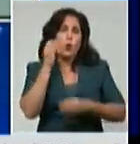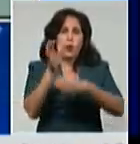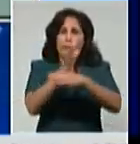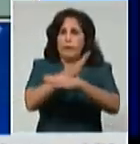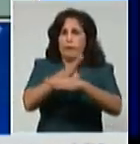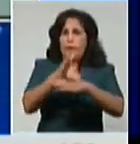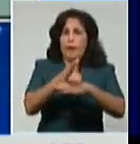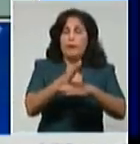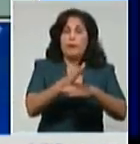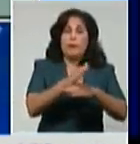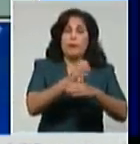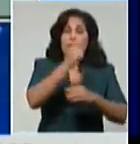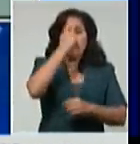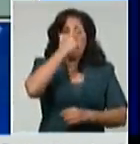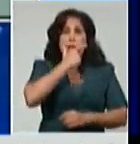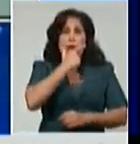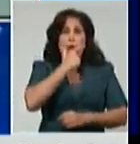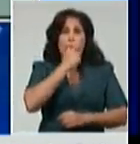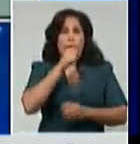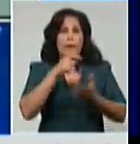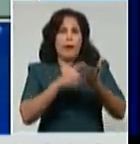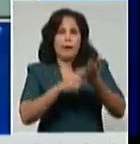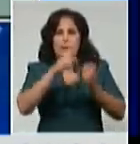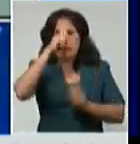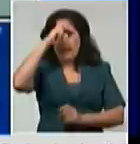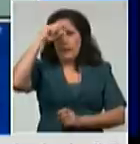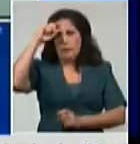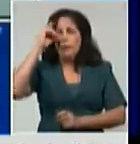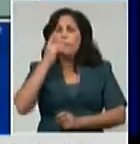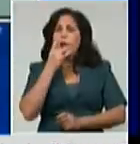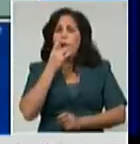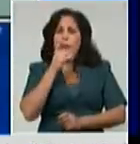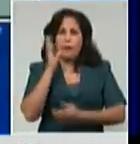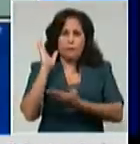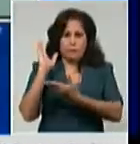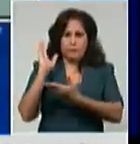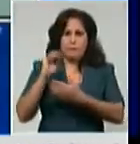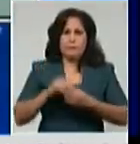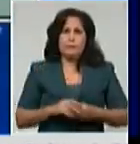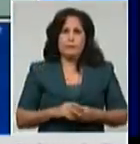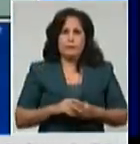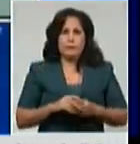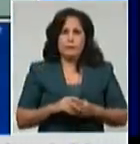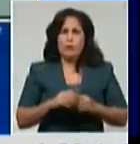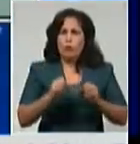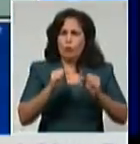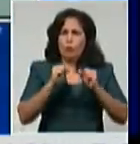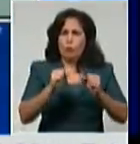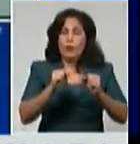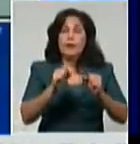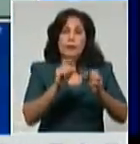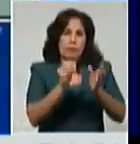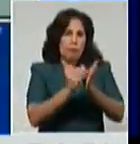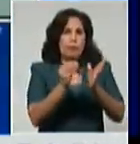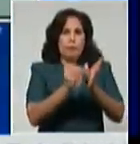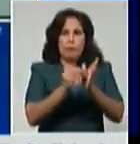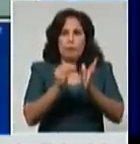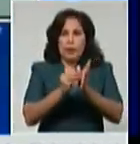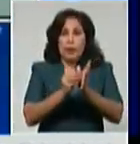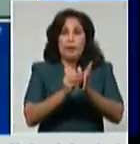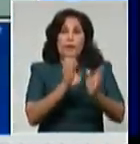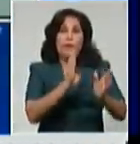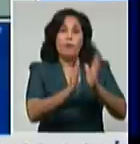Ciego y Santi Espíritu, en un verde más oscuro, que están en la etapa de transmisión, en la fase de